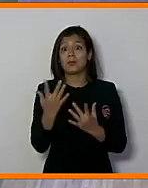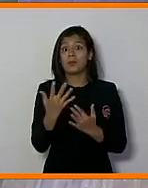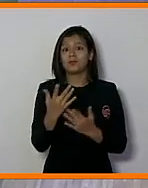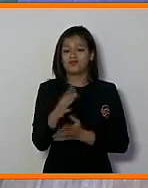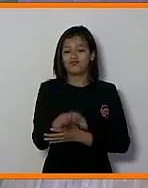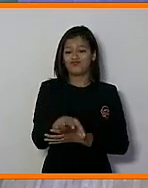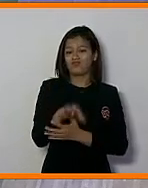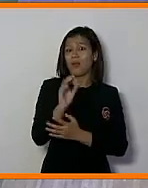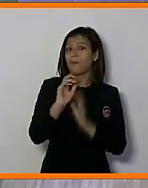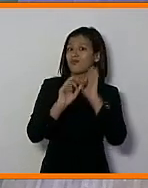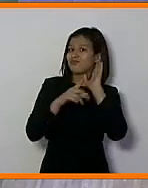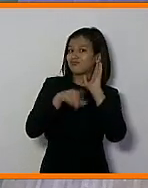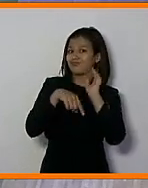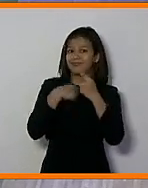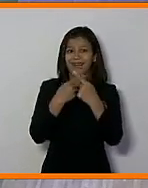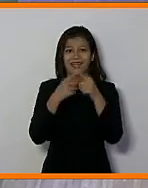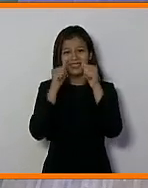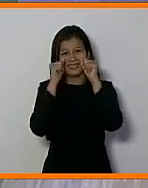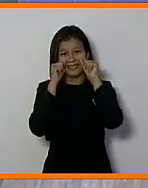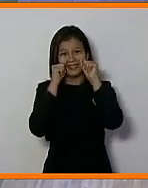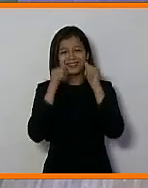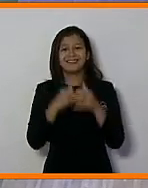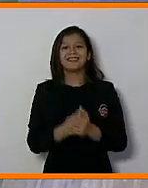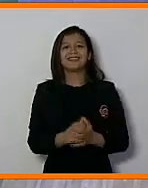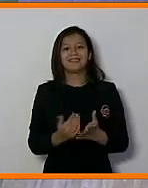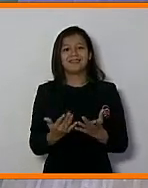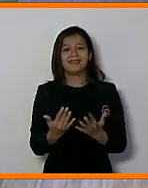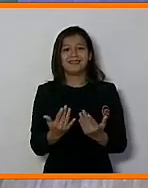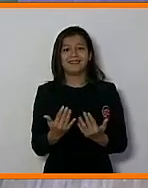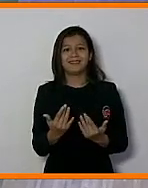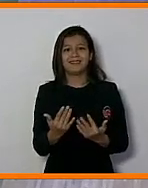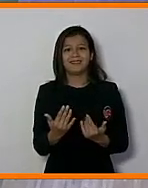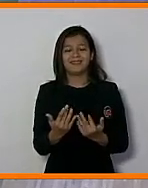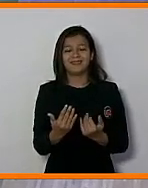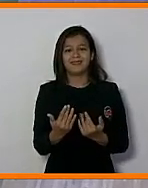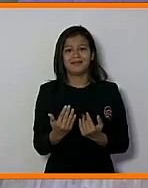ganadora de Multi X, atentos. Porque esta es